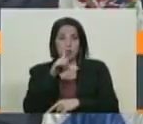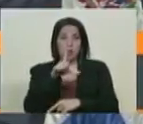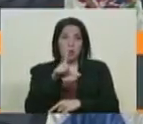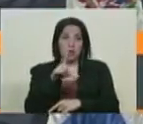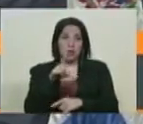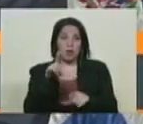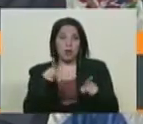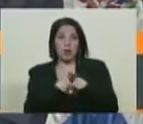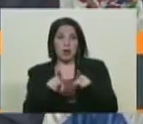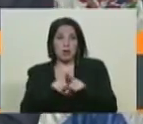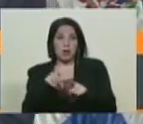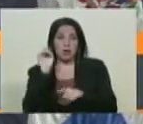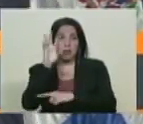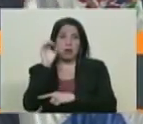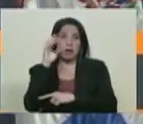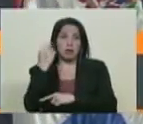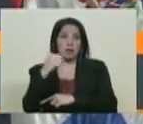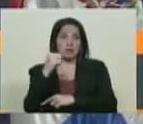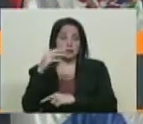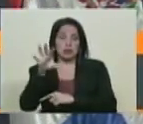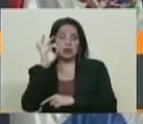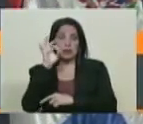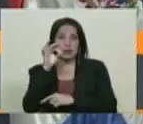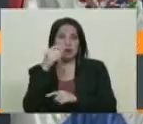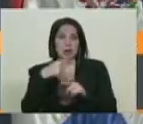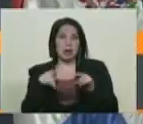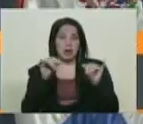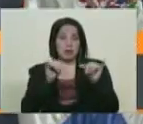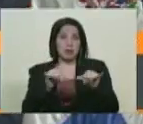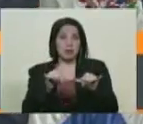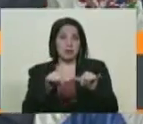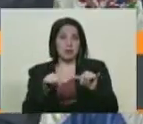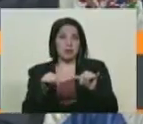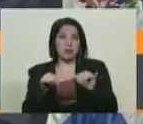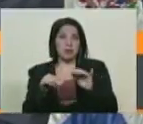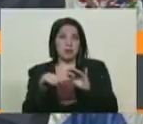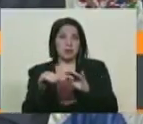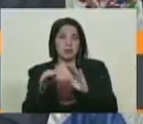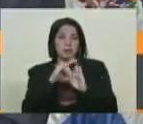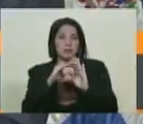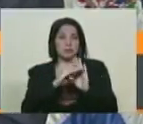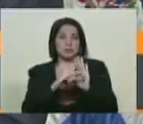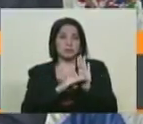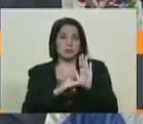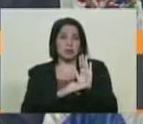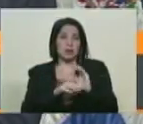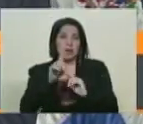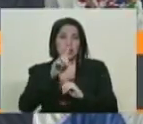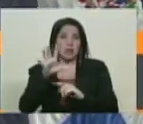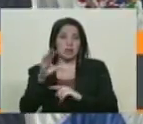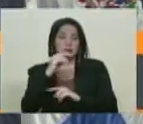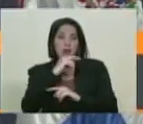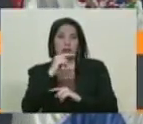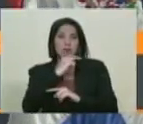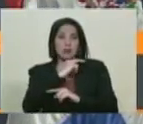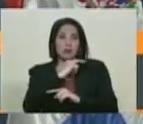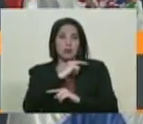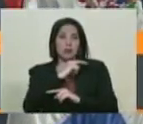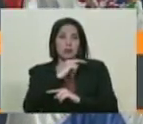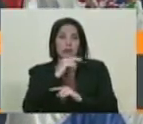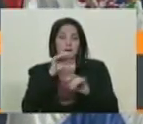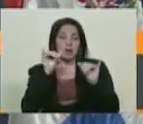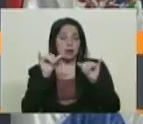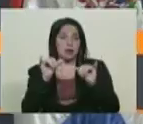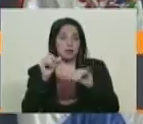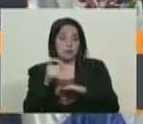para elegir la Asamblea Nacional, son las mismas condiciones del pasado 15 de octubre para elegir gobernadores y gobernadoras y son las